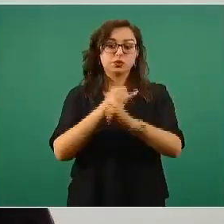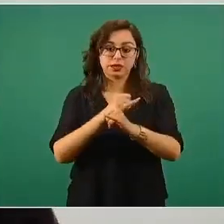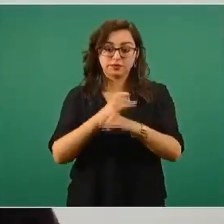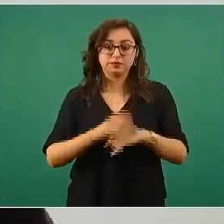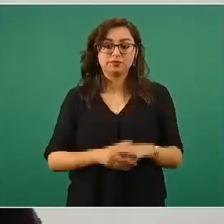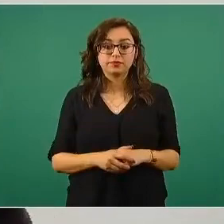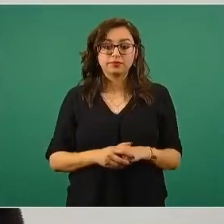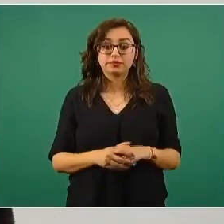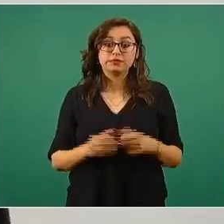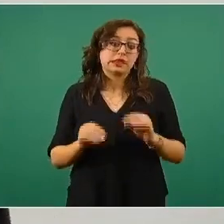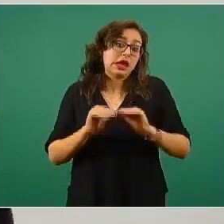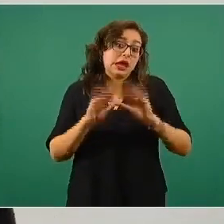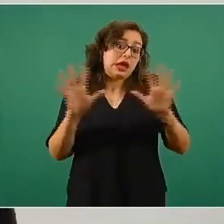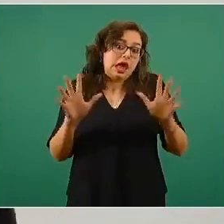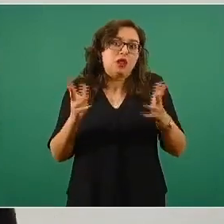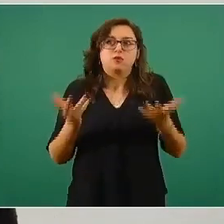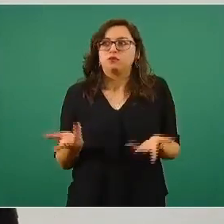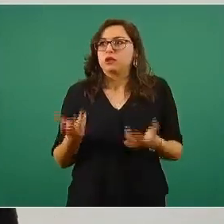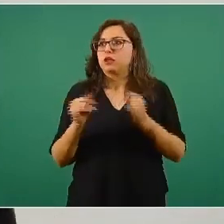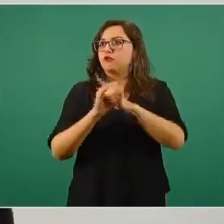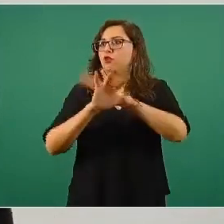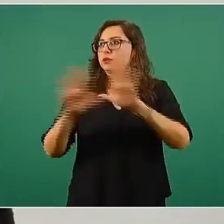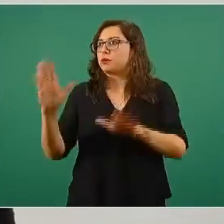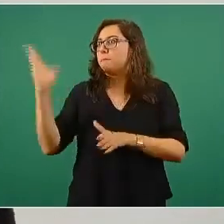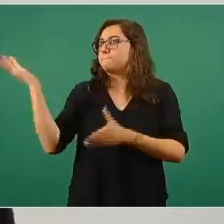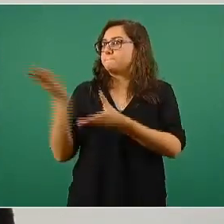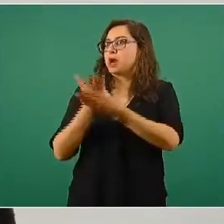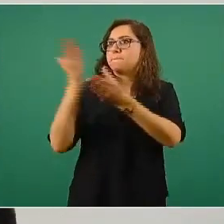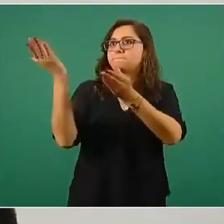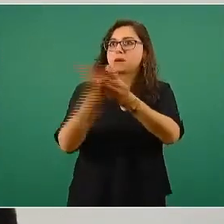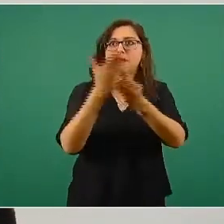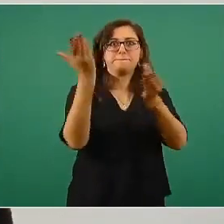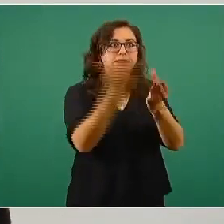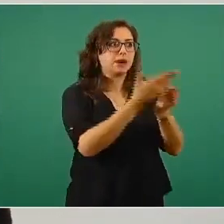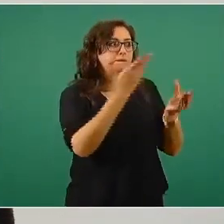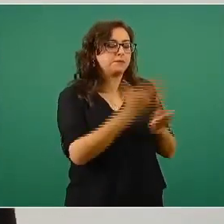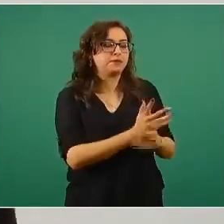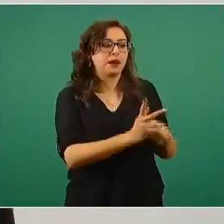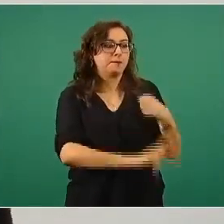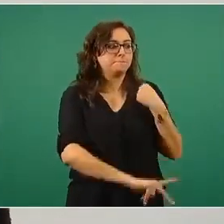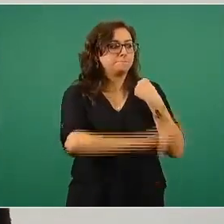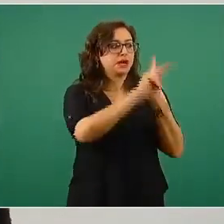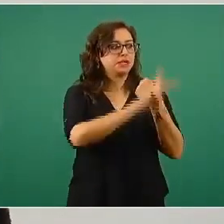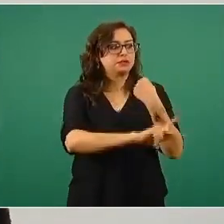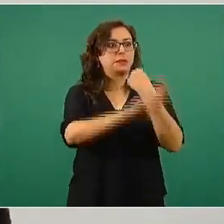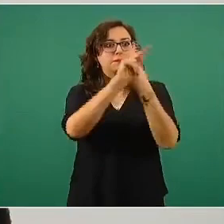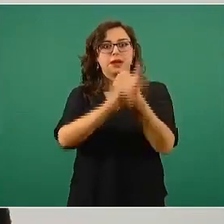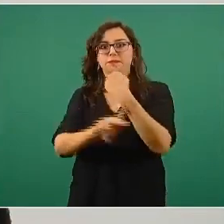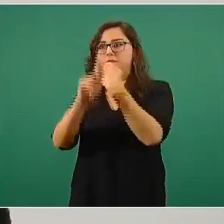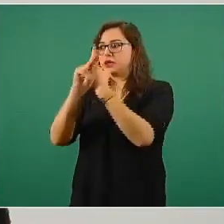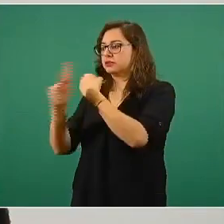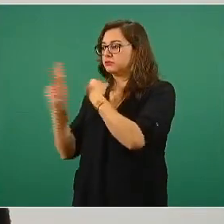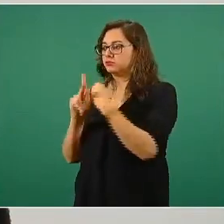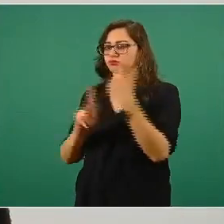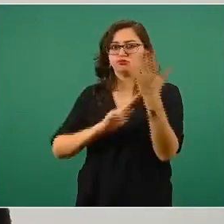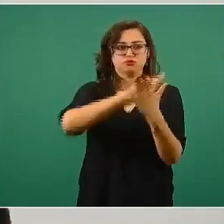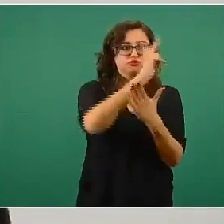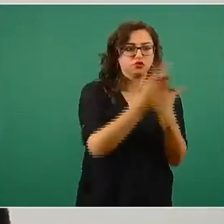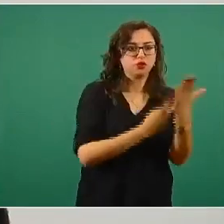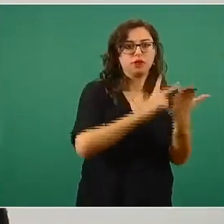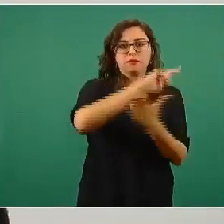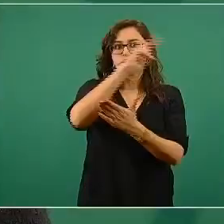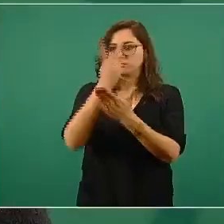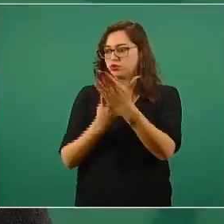la concentración de toda esta información permite a los países y a los encargados de los programas tomar